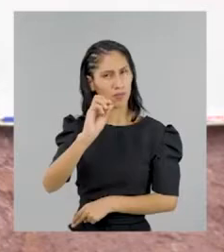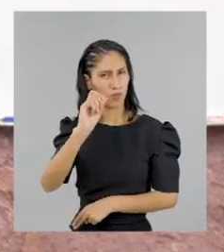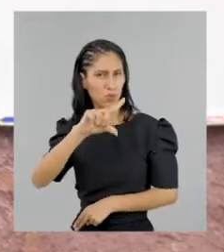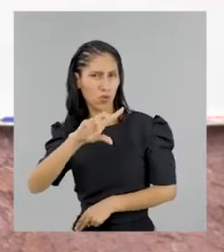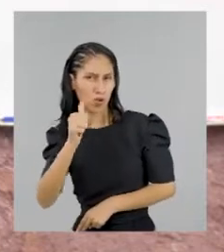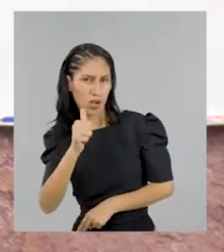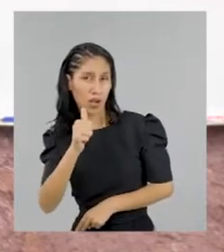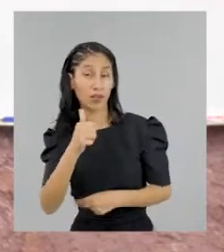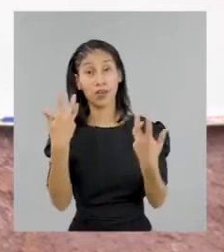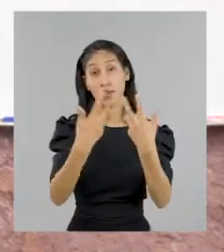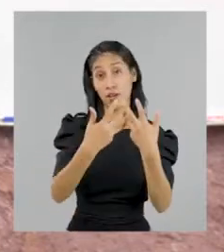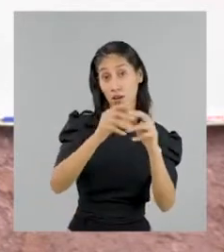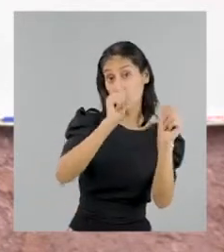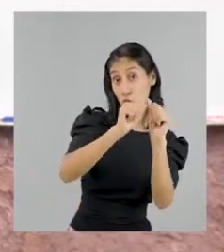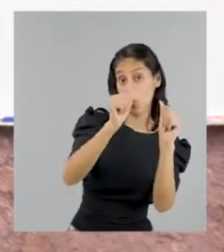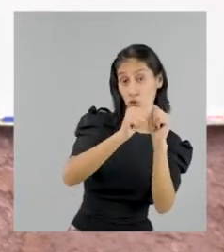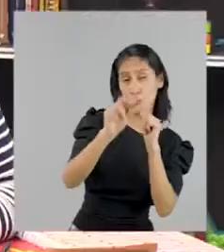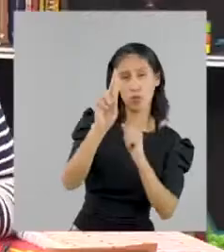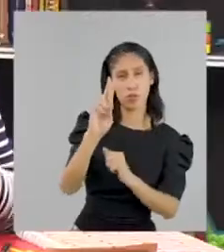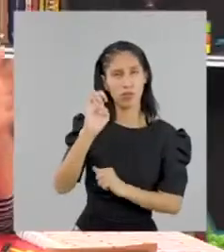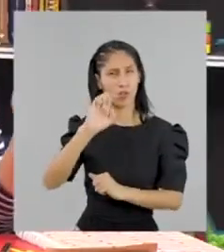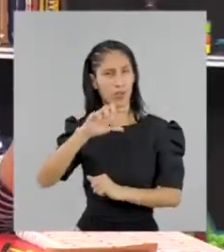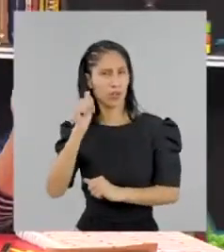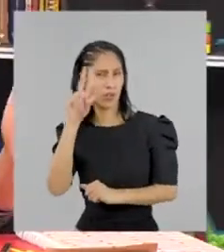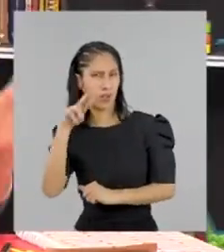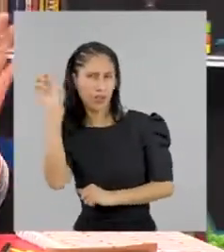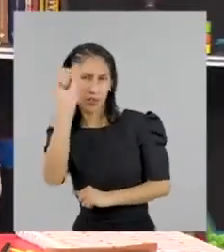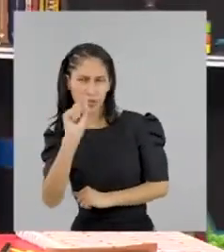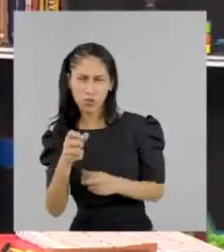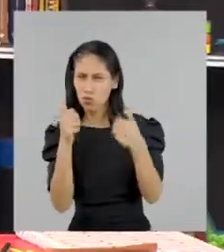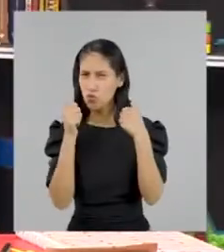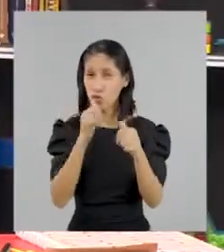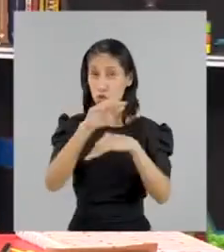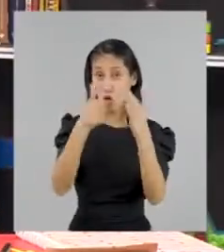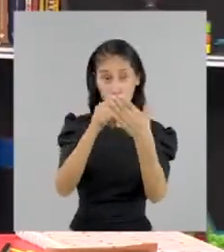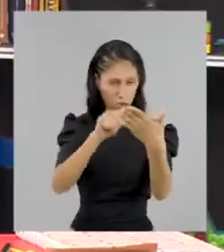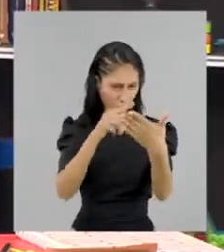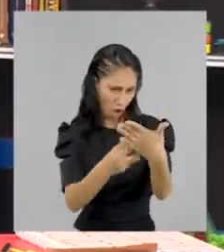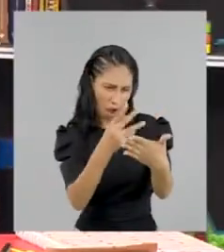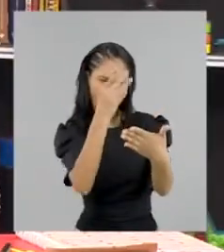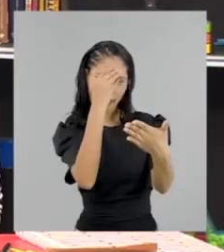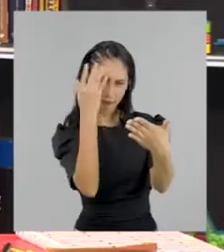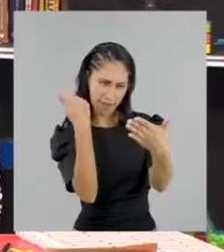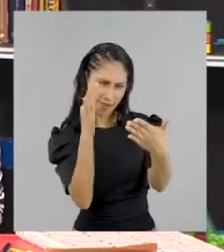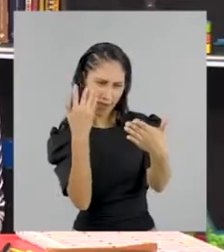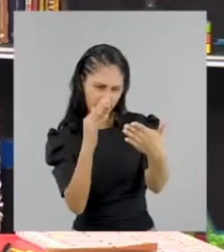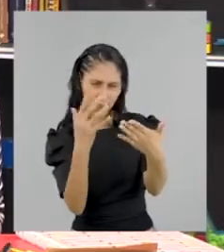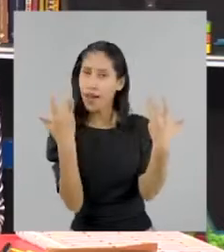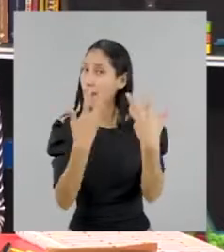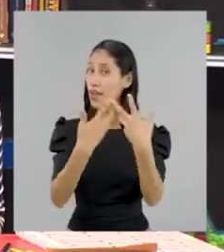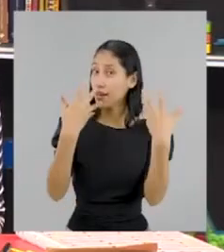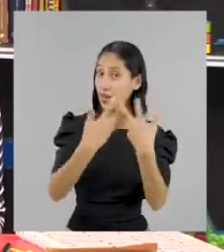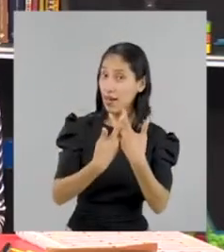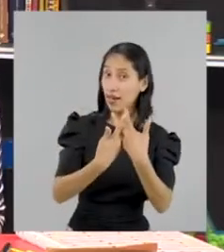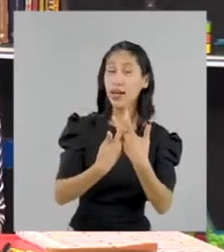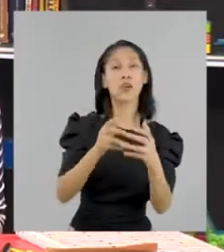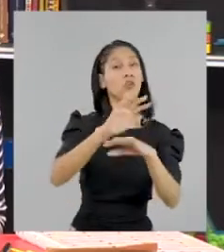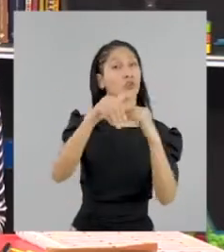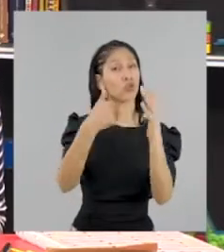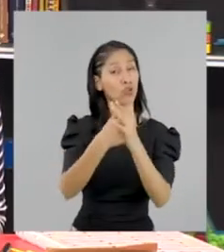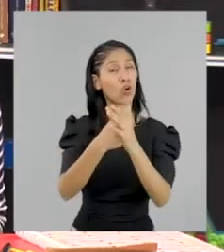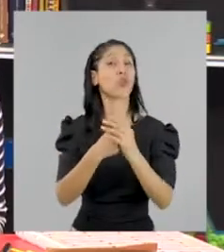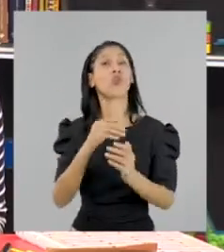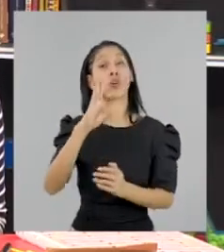un rango en los números reales. Muy bien. Todo lo que hemos visto hasta ahora son algunas de las aplicaciones